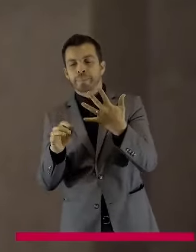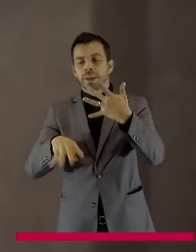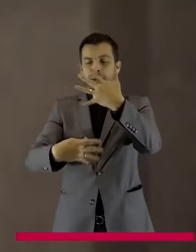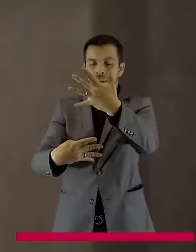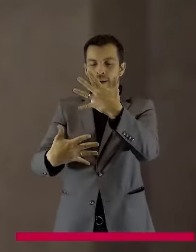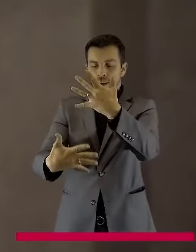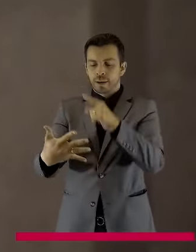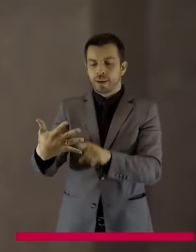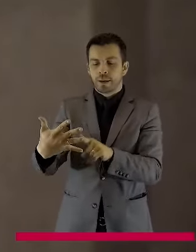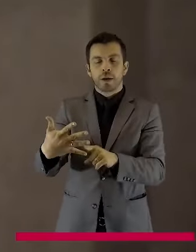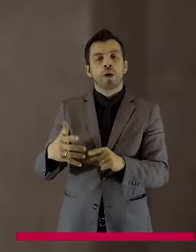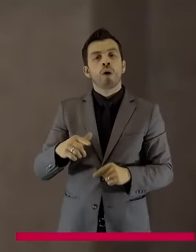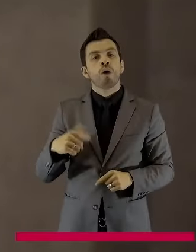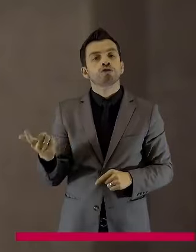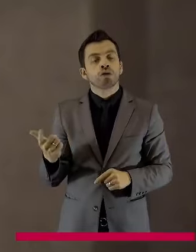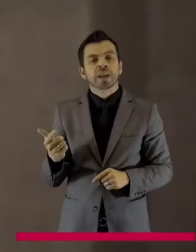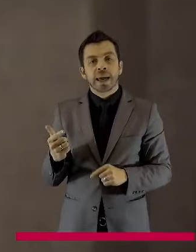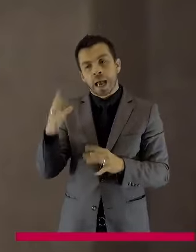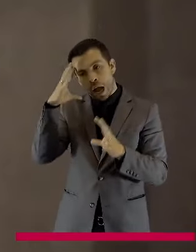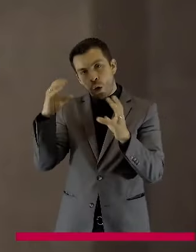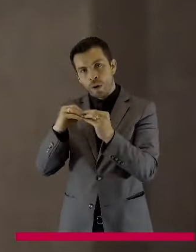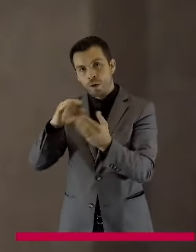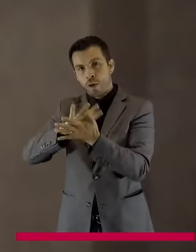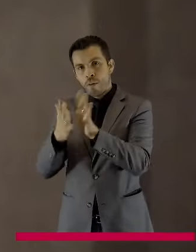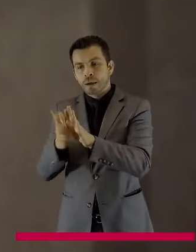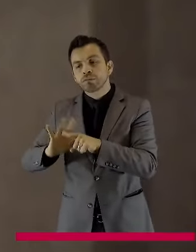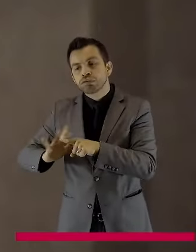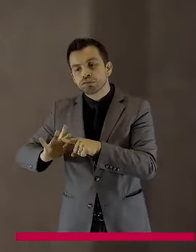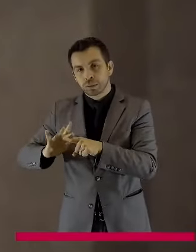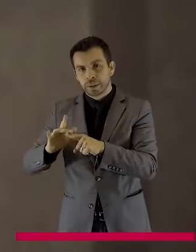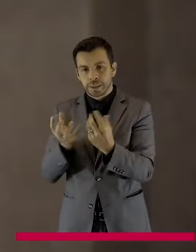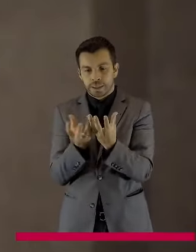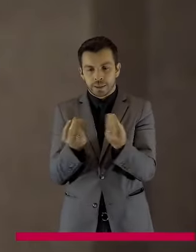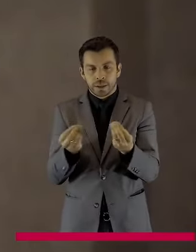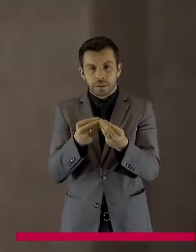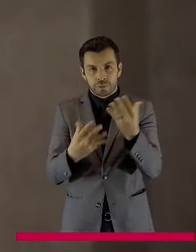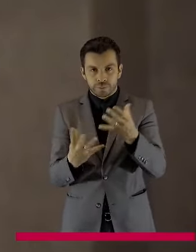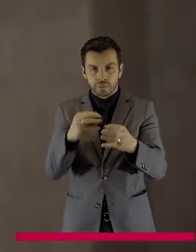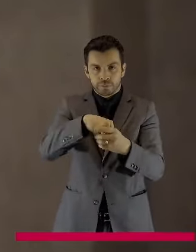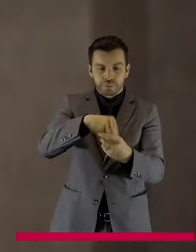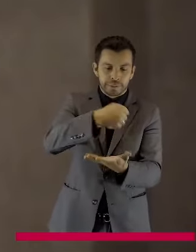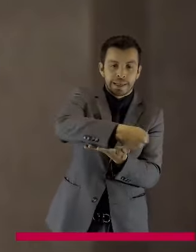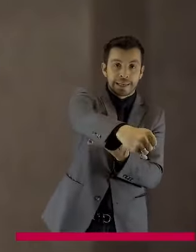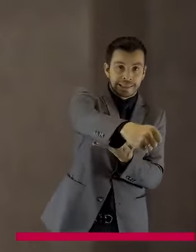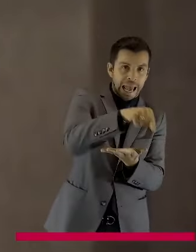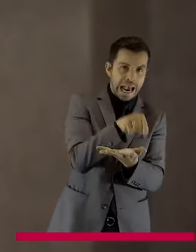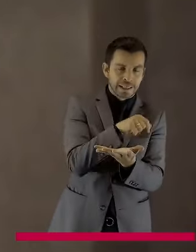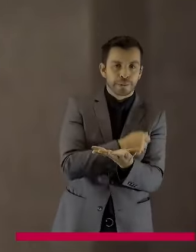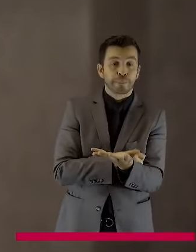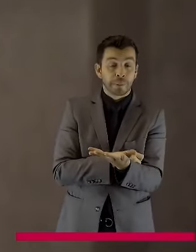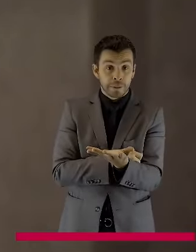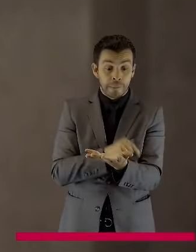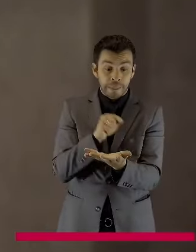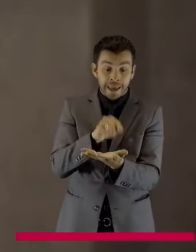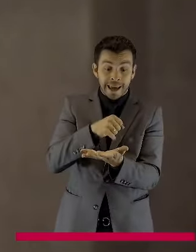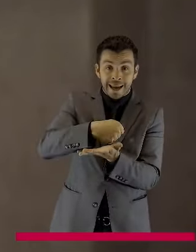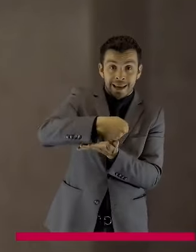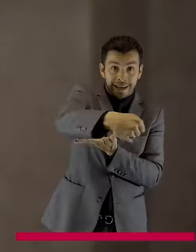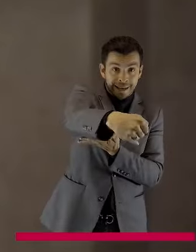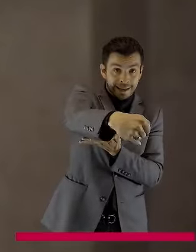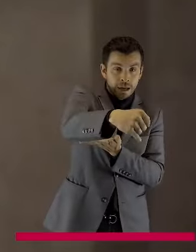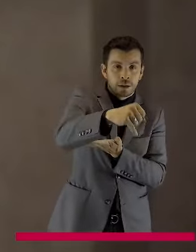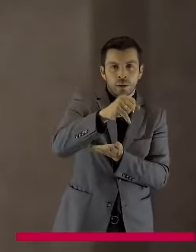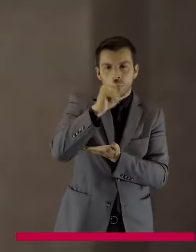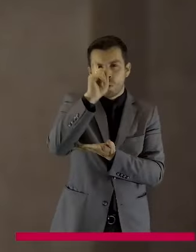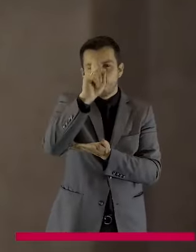de Implementación del Acuerdo de Paz. En la línea, por ejemplo, se definió, para